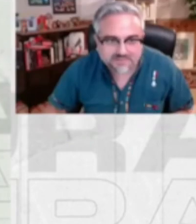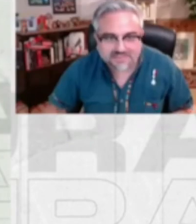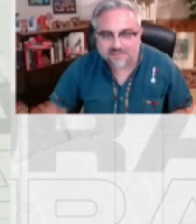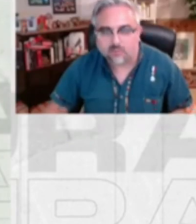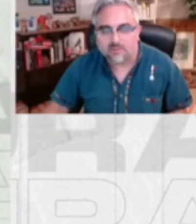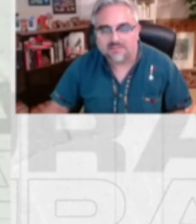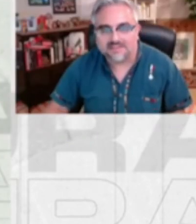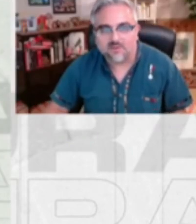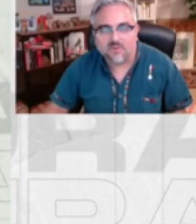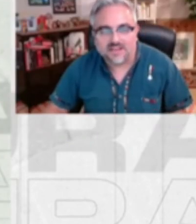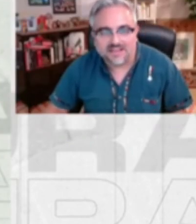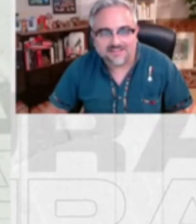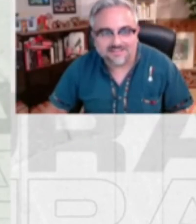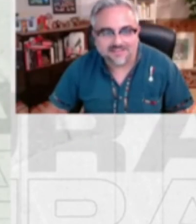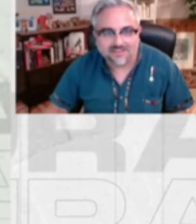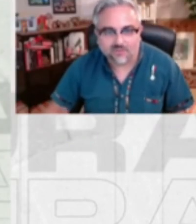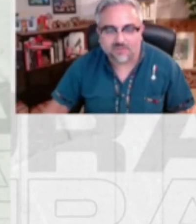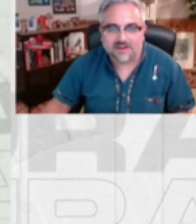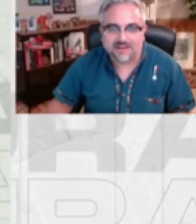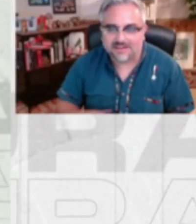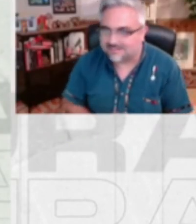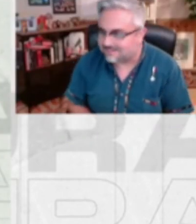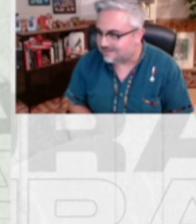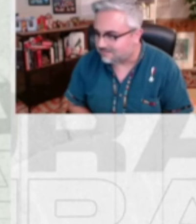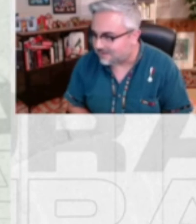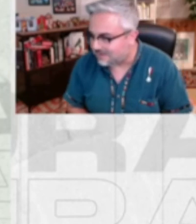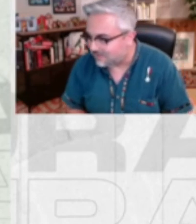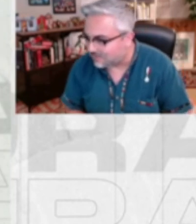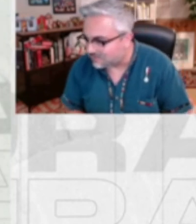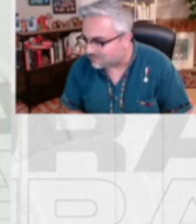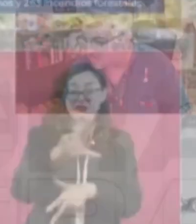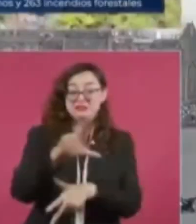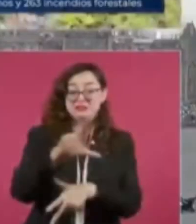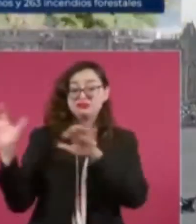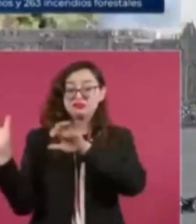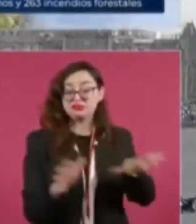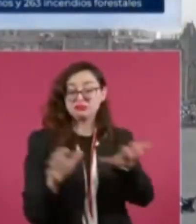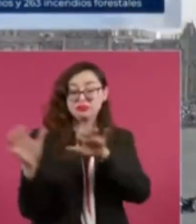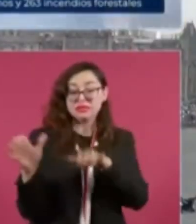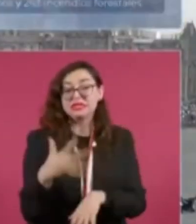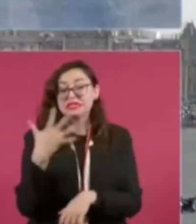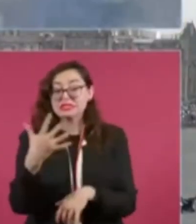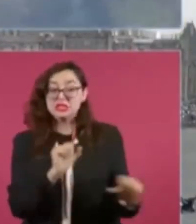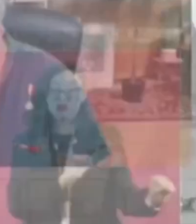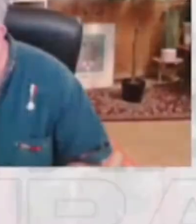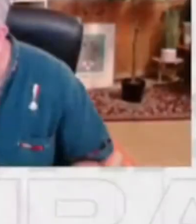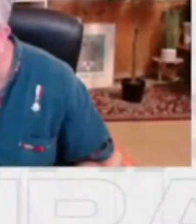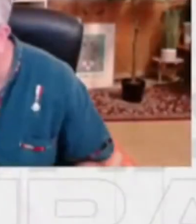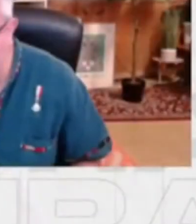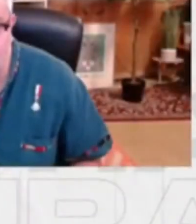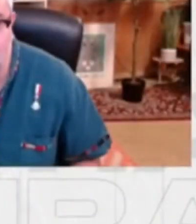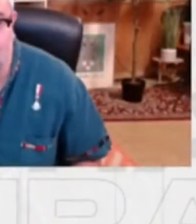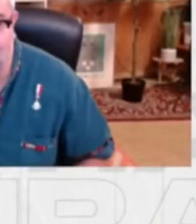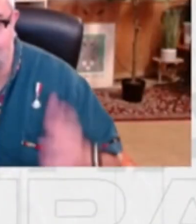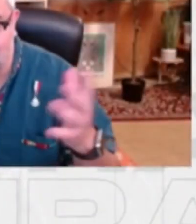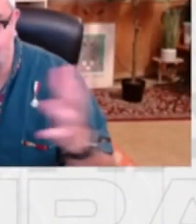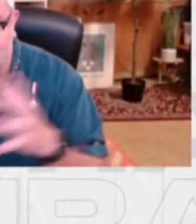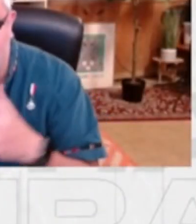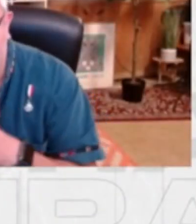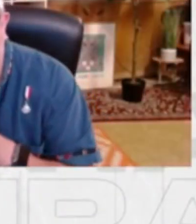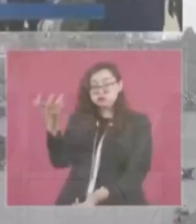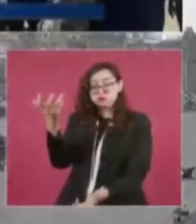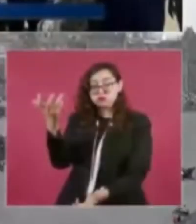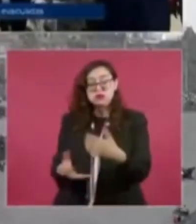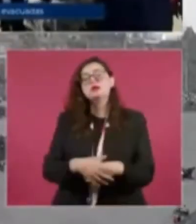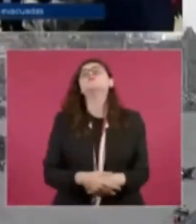Pues aquí se cumple más que nunca ese a dónde va la gente, va a donde va Vicente. Me dio mucho gusto ver que pues, se